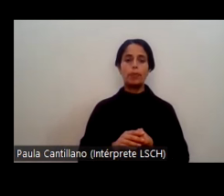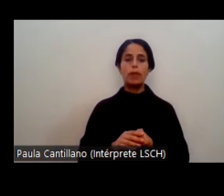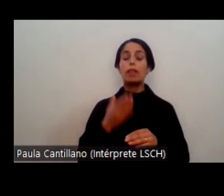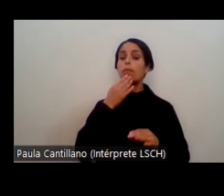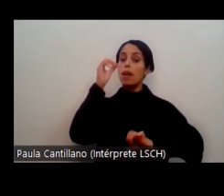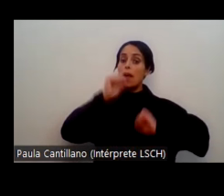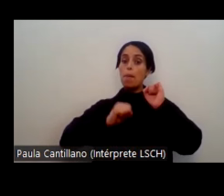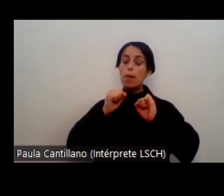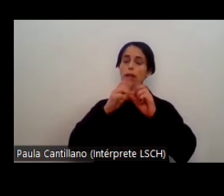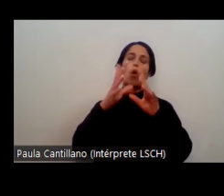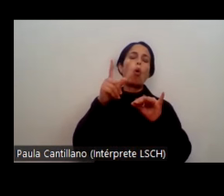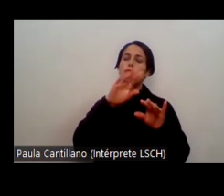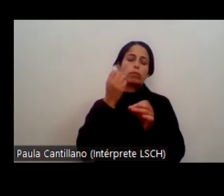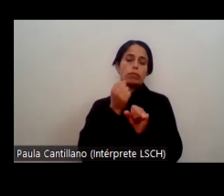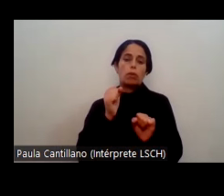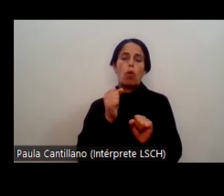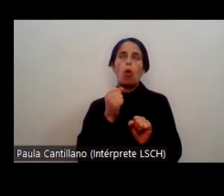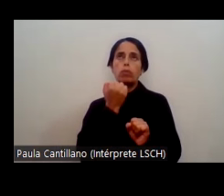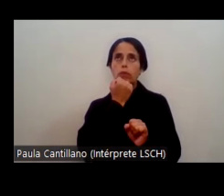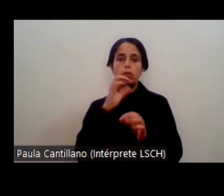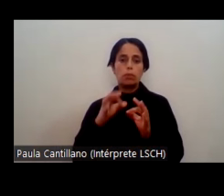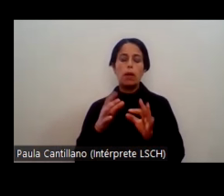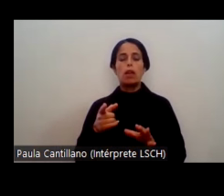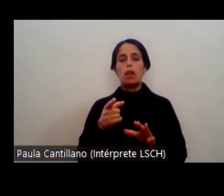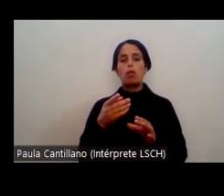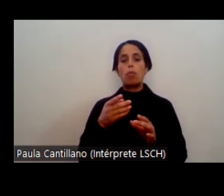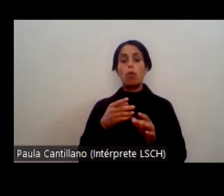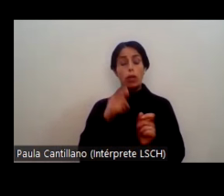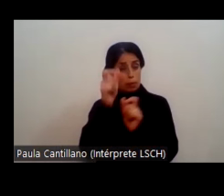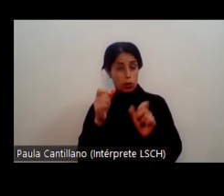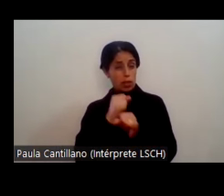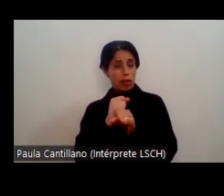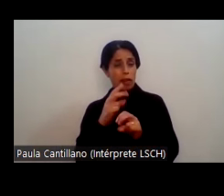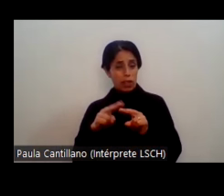textil para la vestimenta humana, que era fabricada con